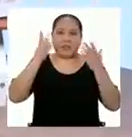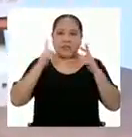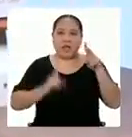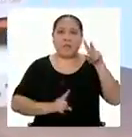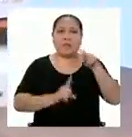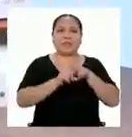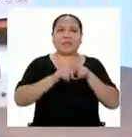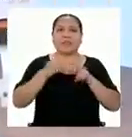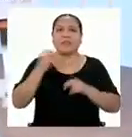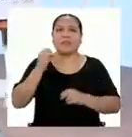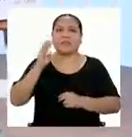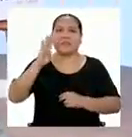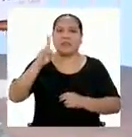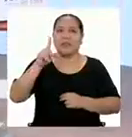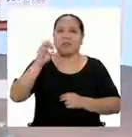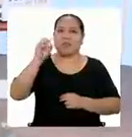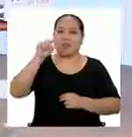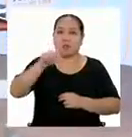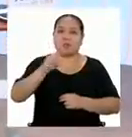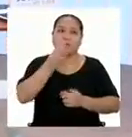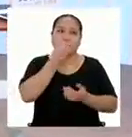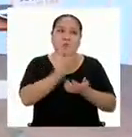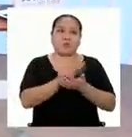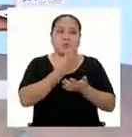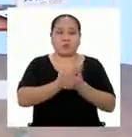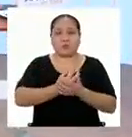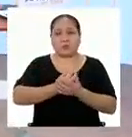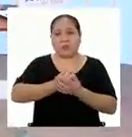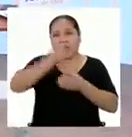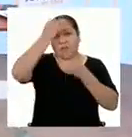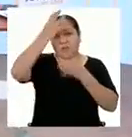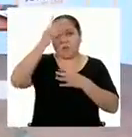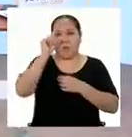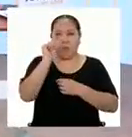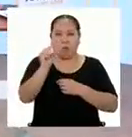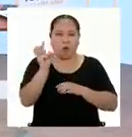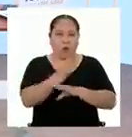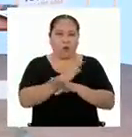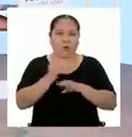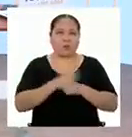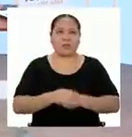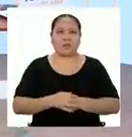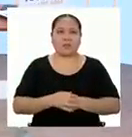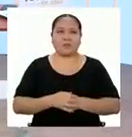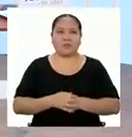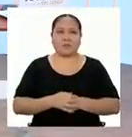mi blog. Algo de buena información con un poquito de música. Ahí va.